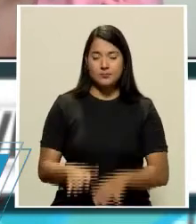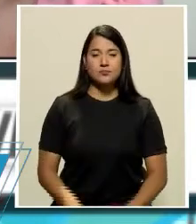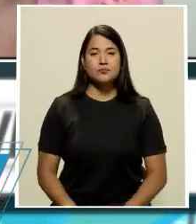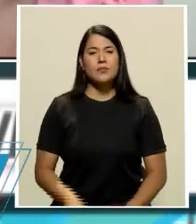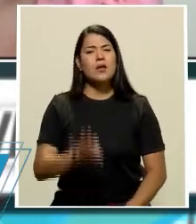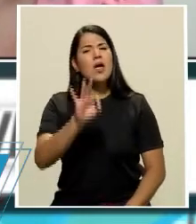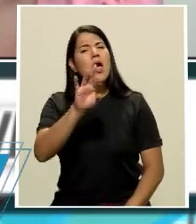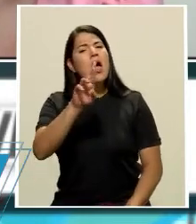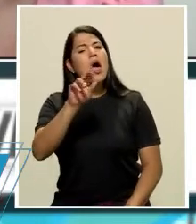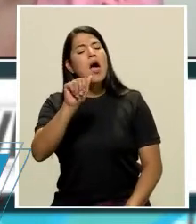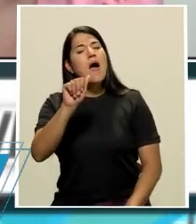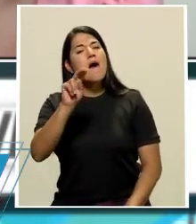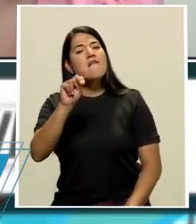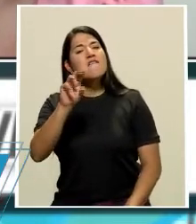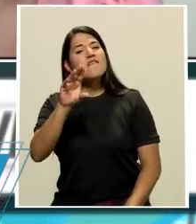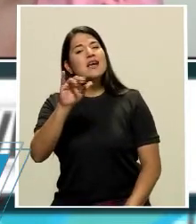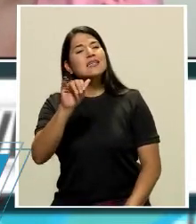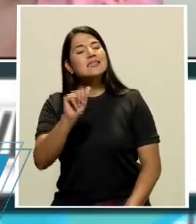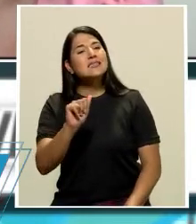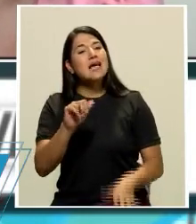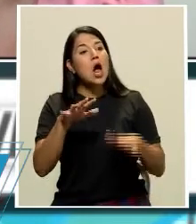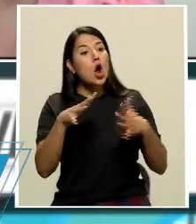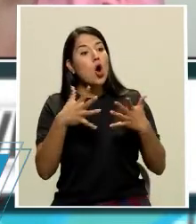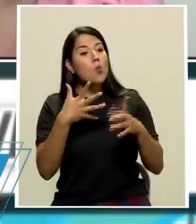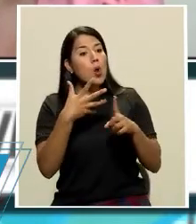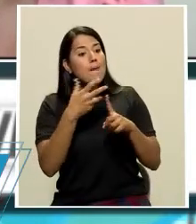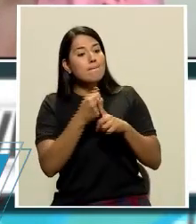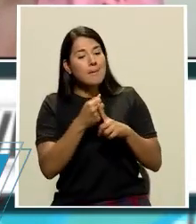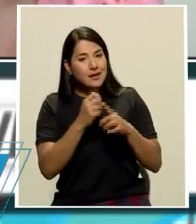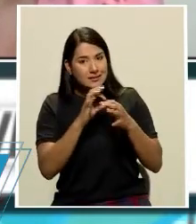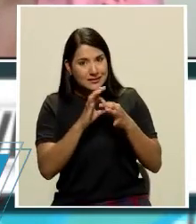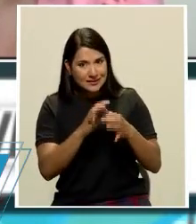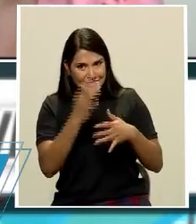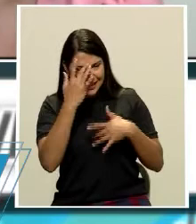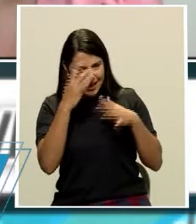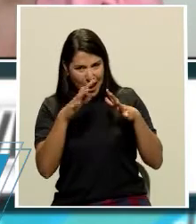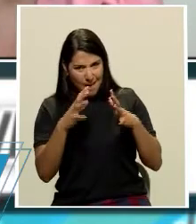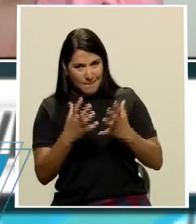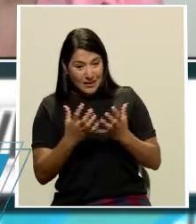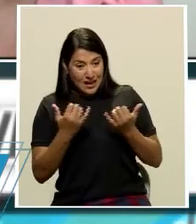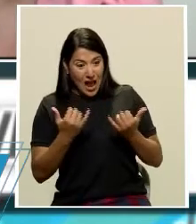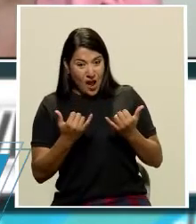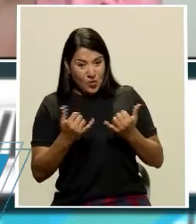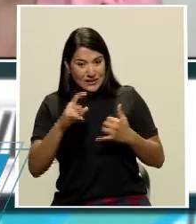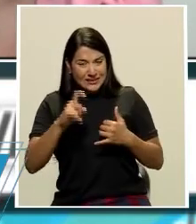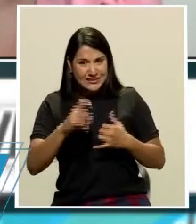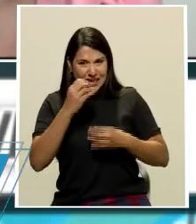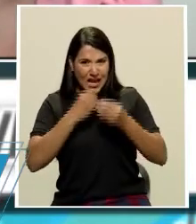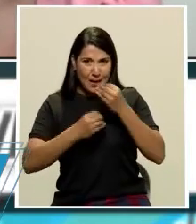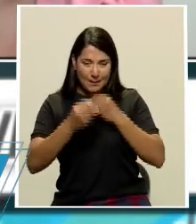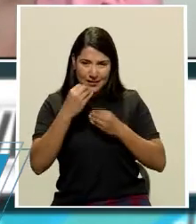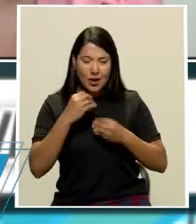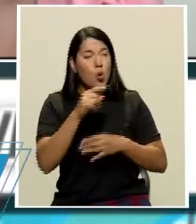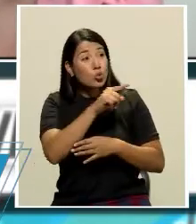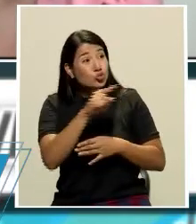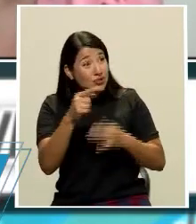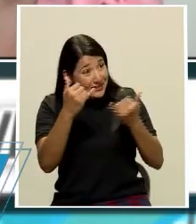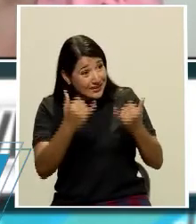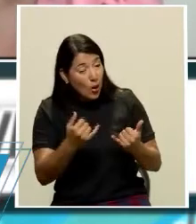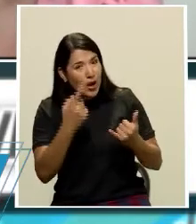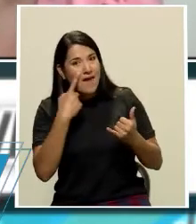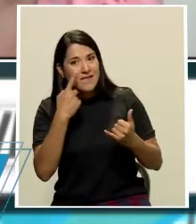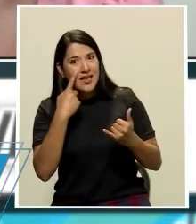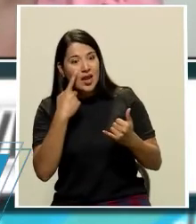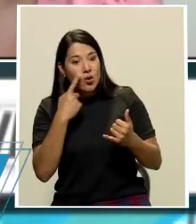Doña Francia, cuál es el impacto de la pandemia en la necesidad de alimentos? ¿Cómo lo ven reflejados